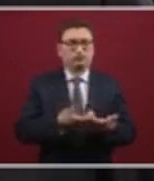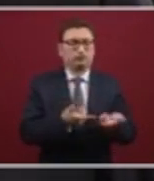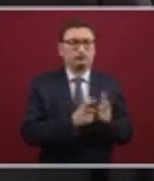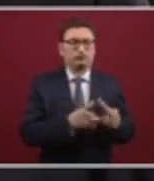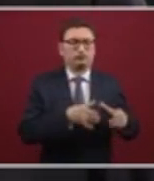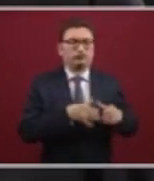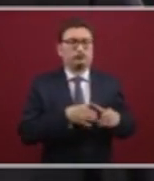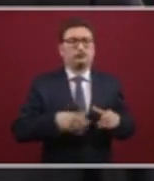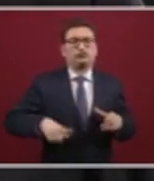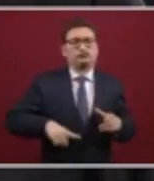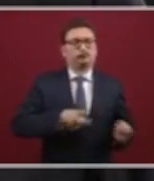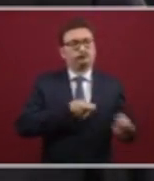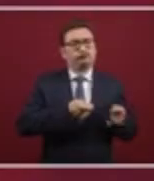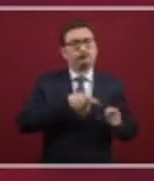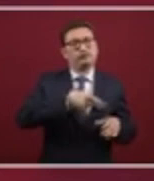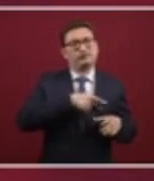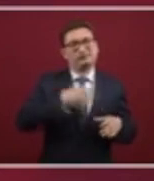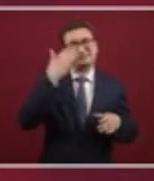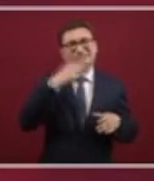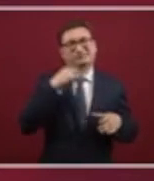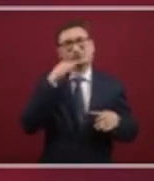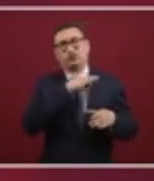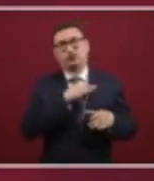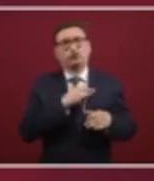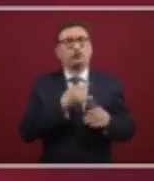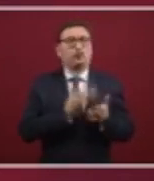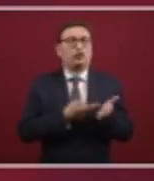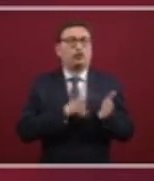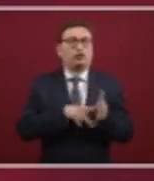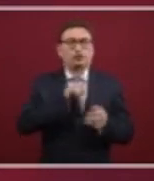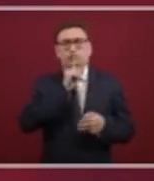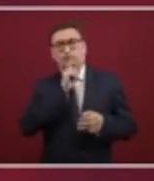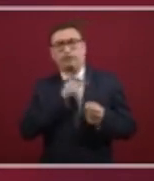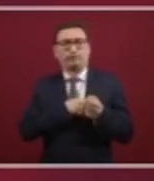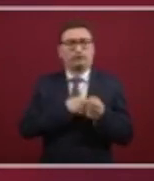muy hipócritas, hablando de